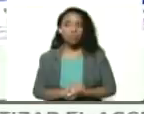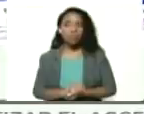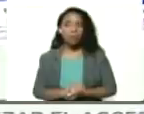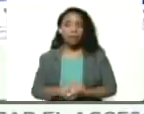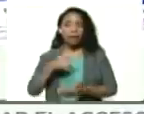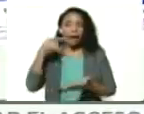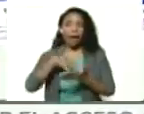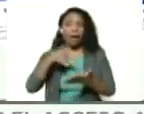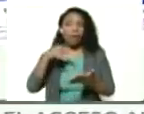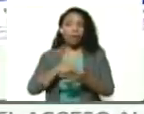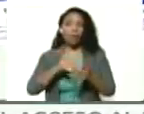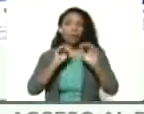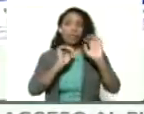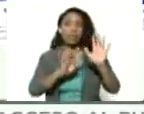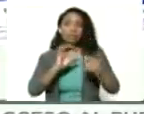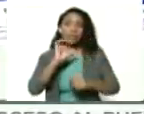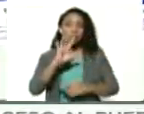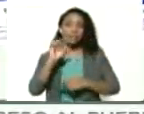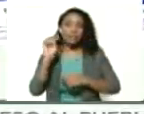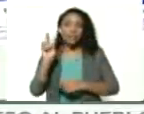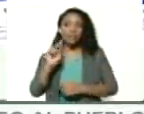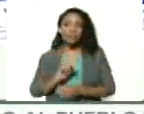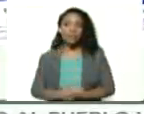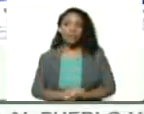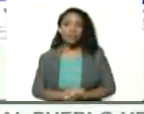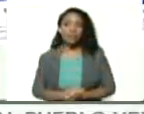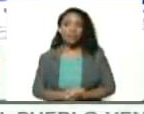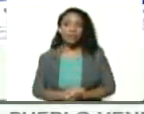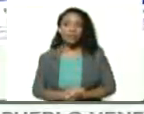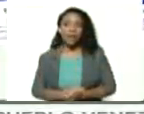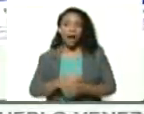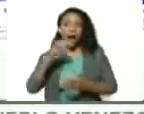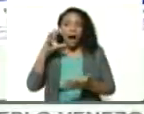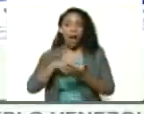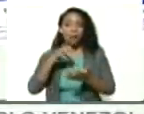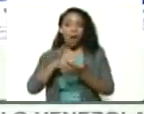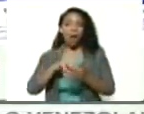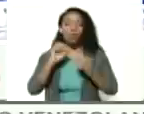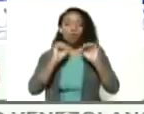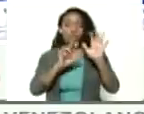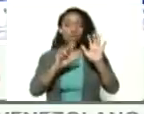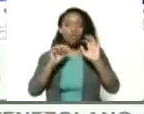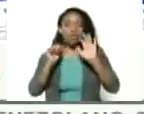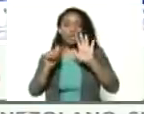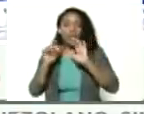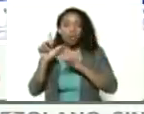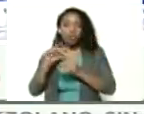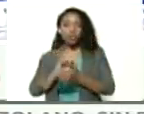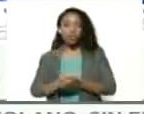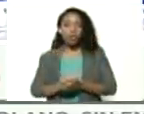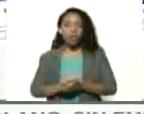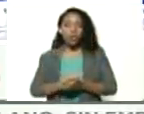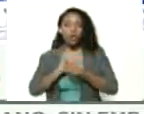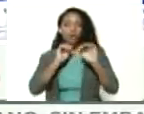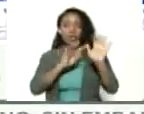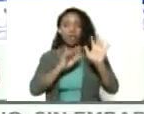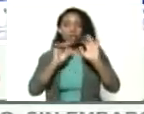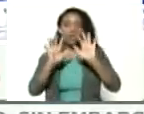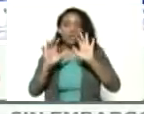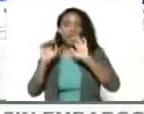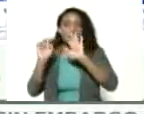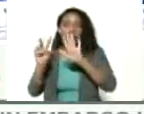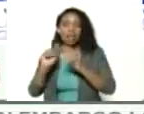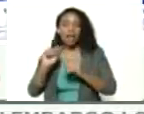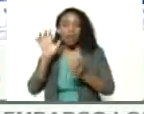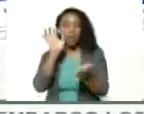Carabobo, 952. Aragua, 878, Monaga, 717, Nueva